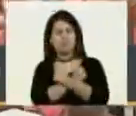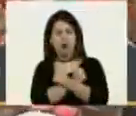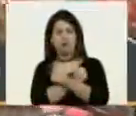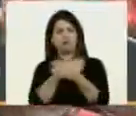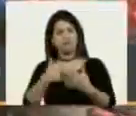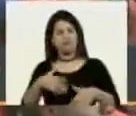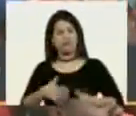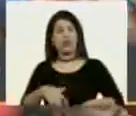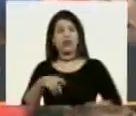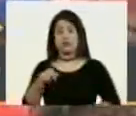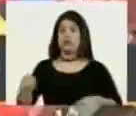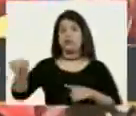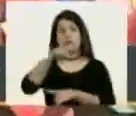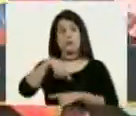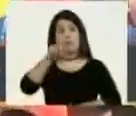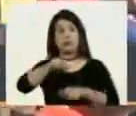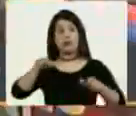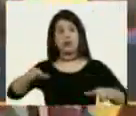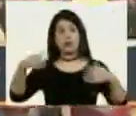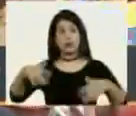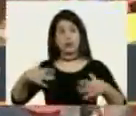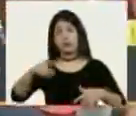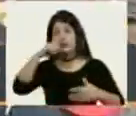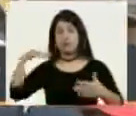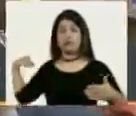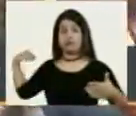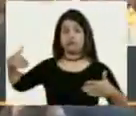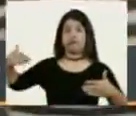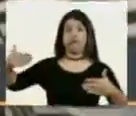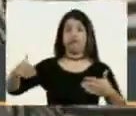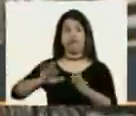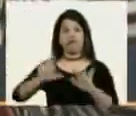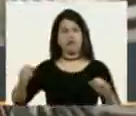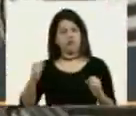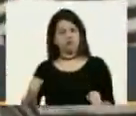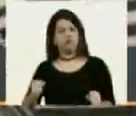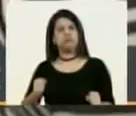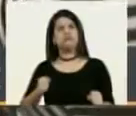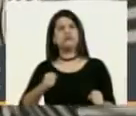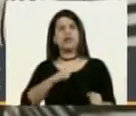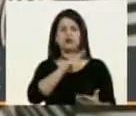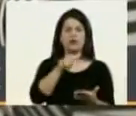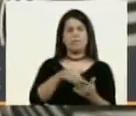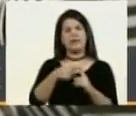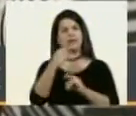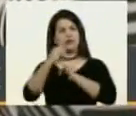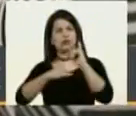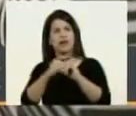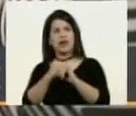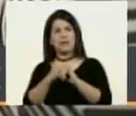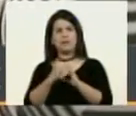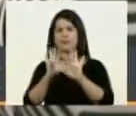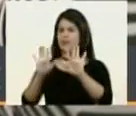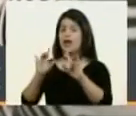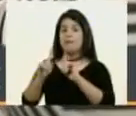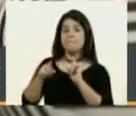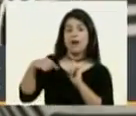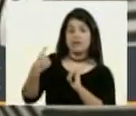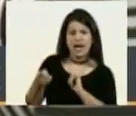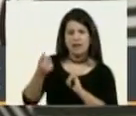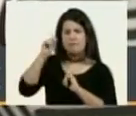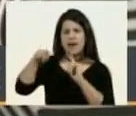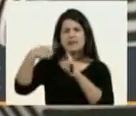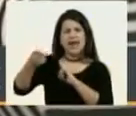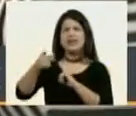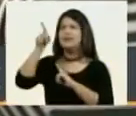mucho tiempo ha sido agredido desde la nacional y lo internacional. Y también el día de mañana se discutirá en OEA el caso de